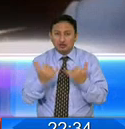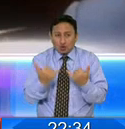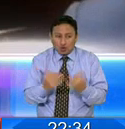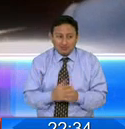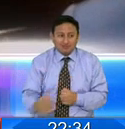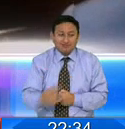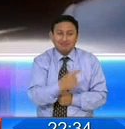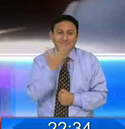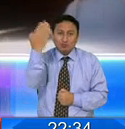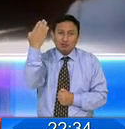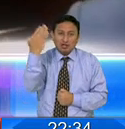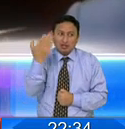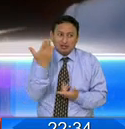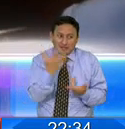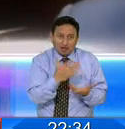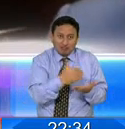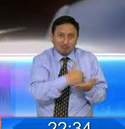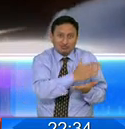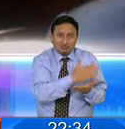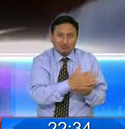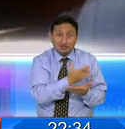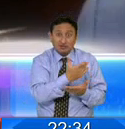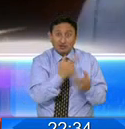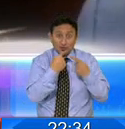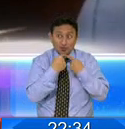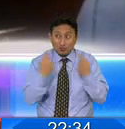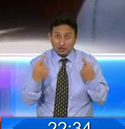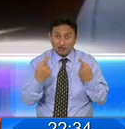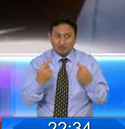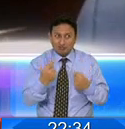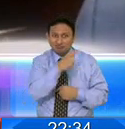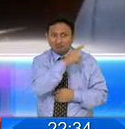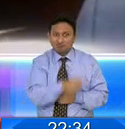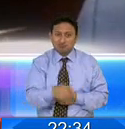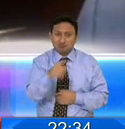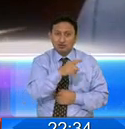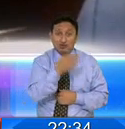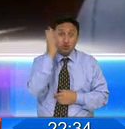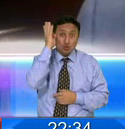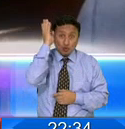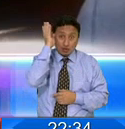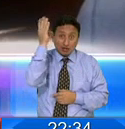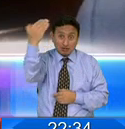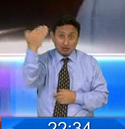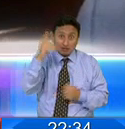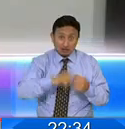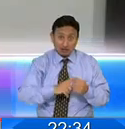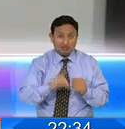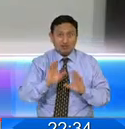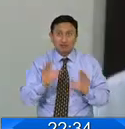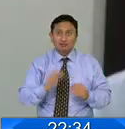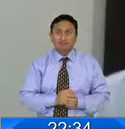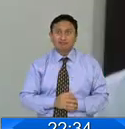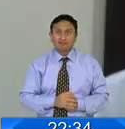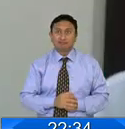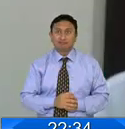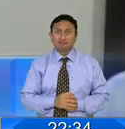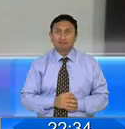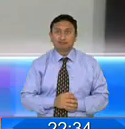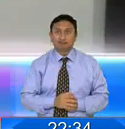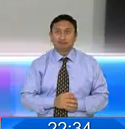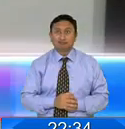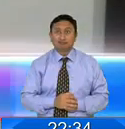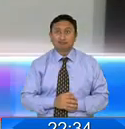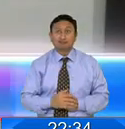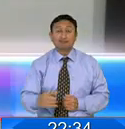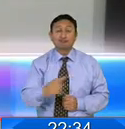caso no es así porque esa convocatoria no es válida. Es que Yunda ya no es alcalde de Quito. En este mismo sentido, para el